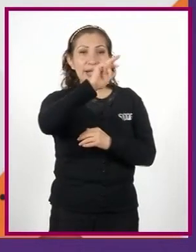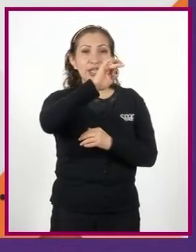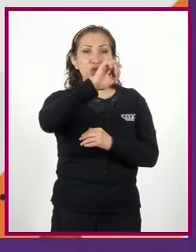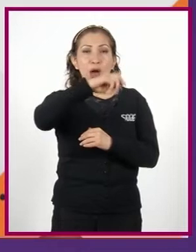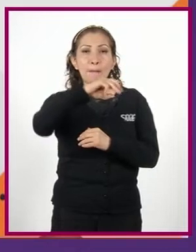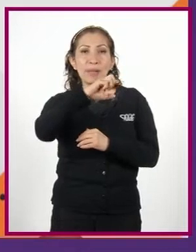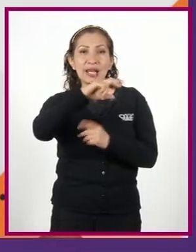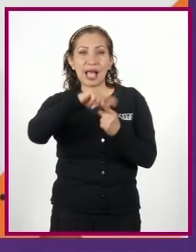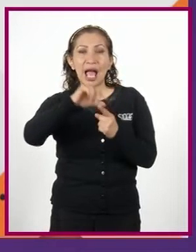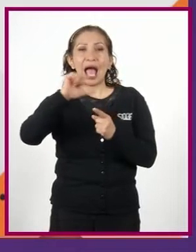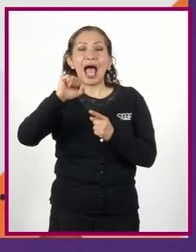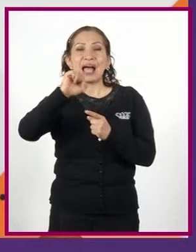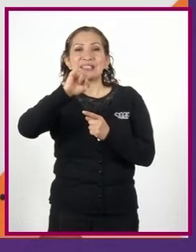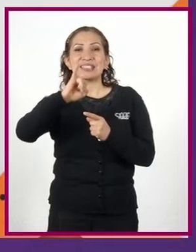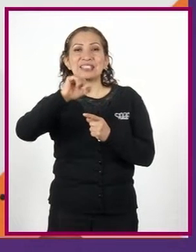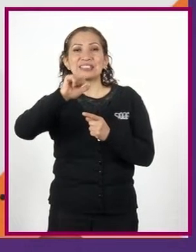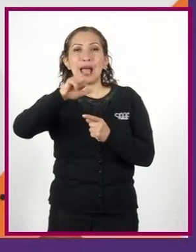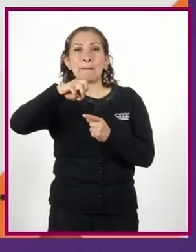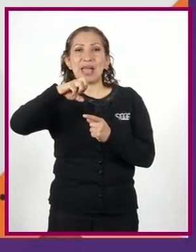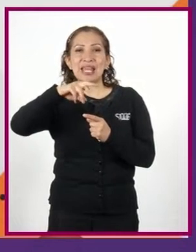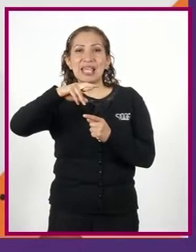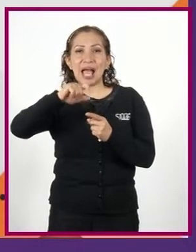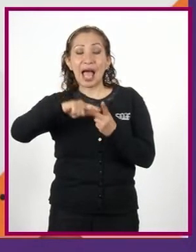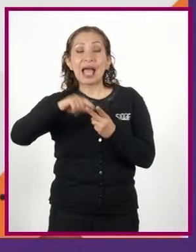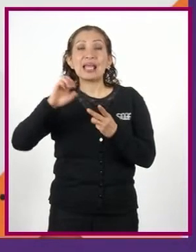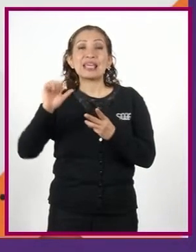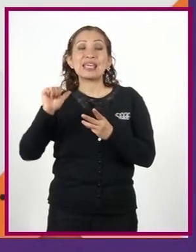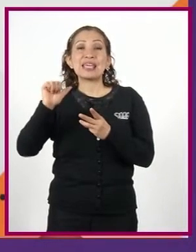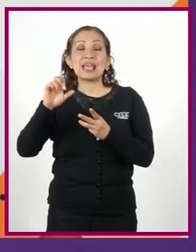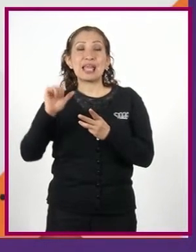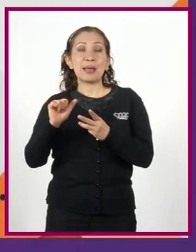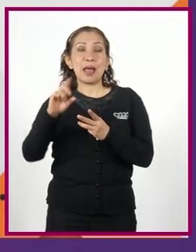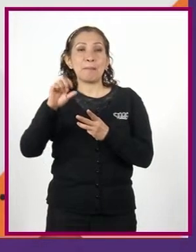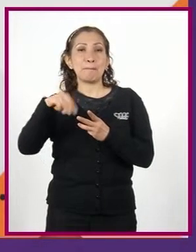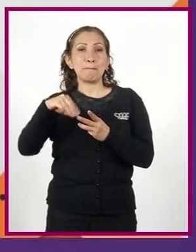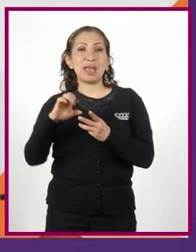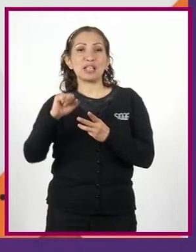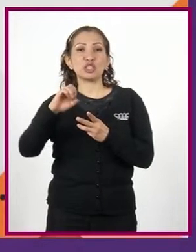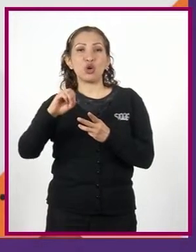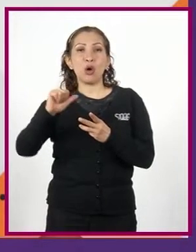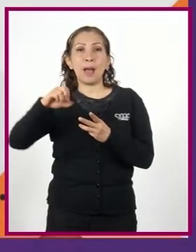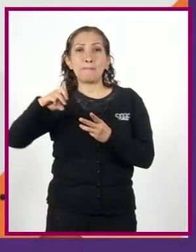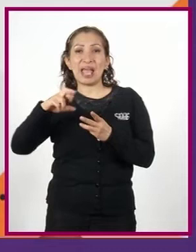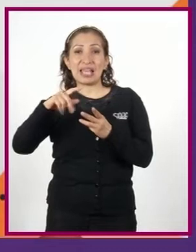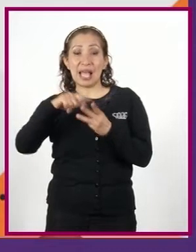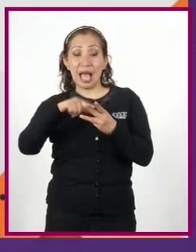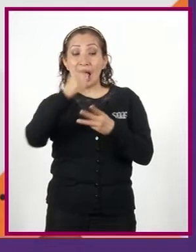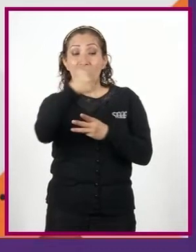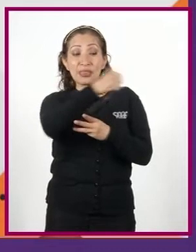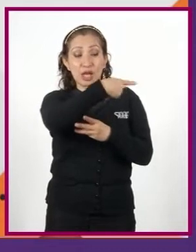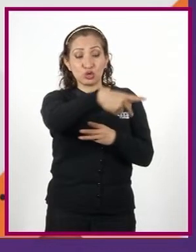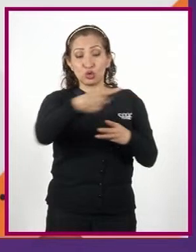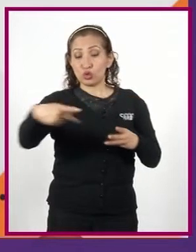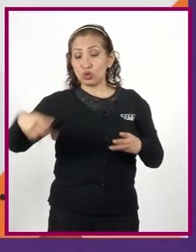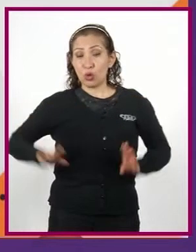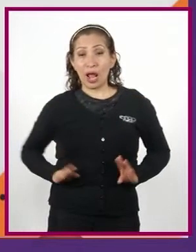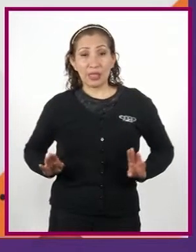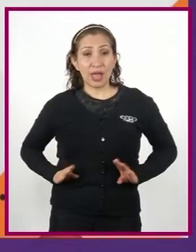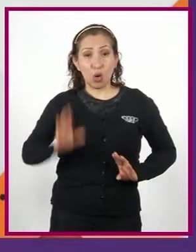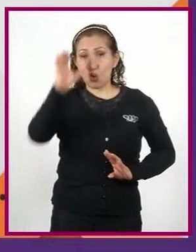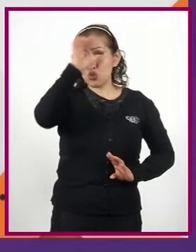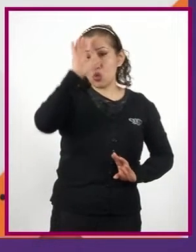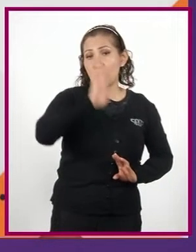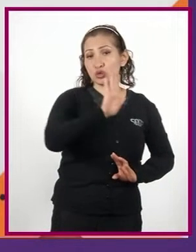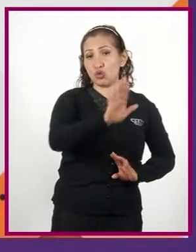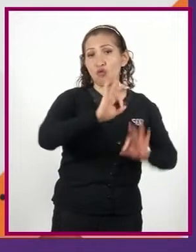Aridoamérica, Oasis América y Mesoamérica, cada una con características geográficas y culturales